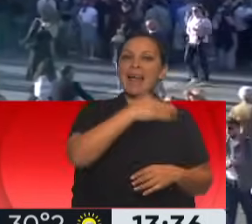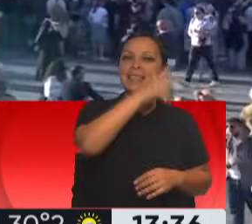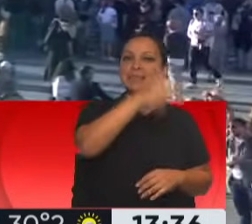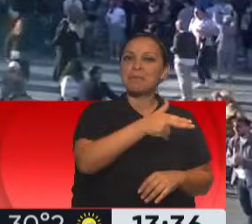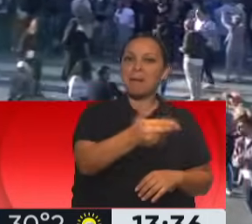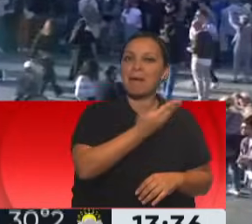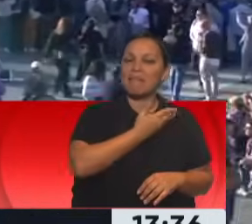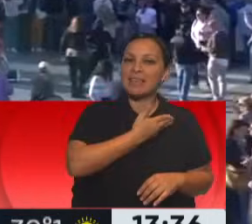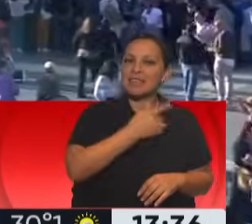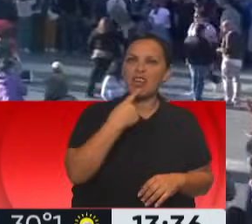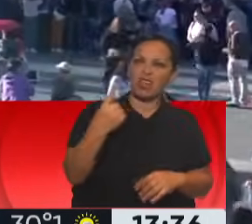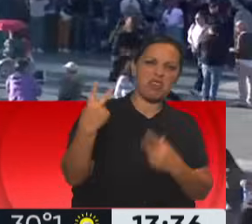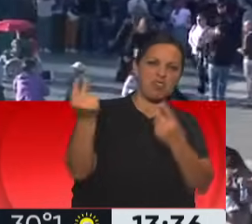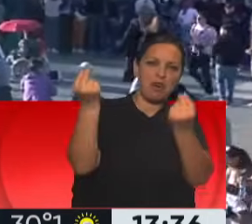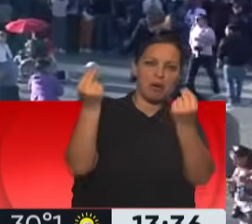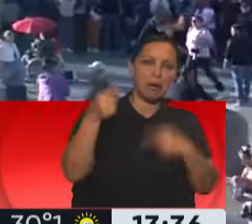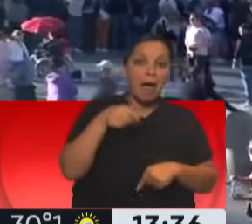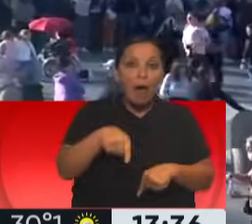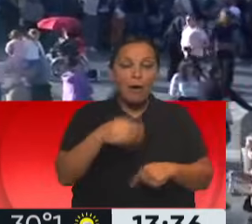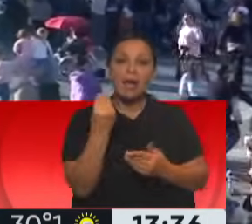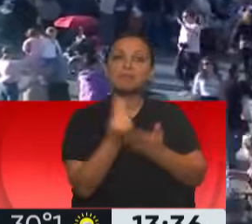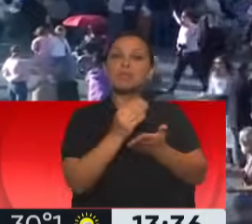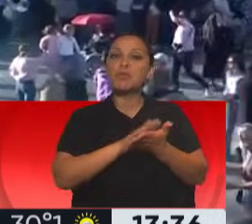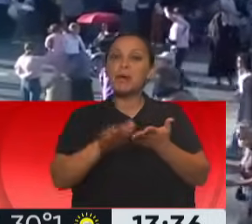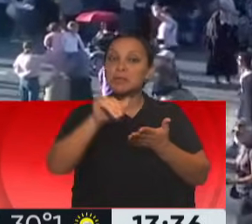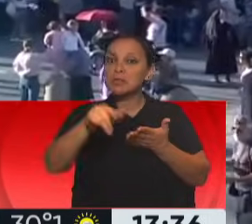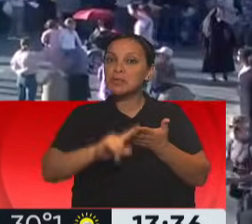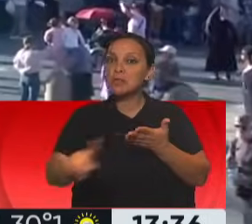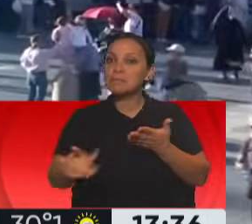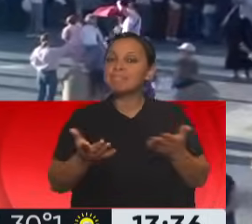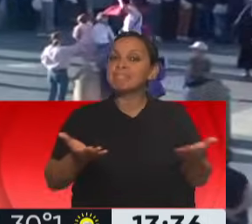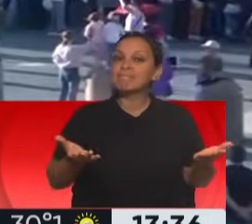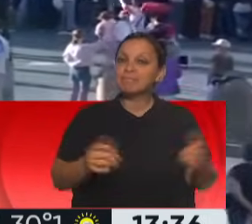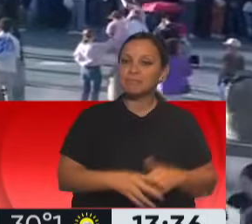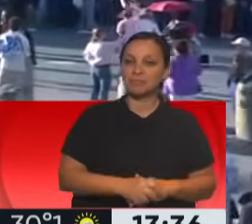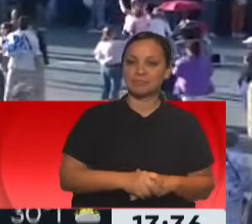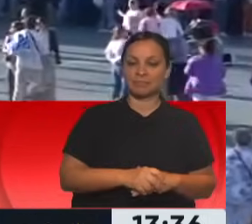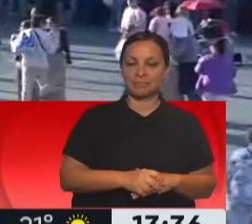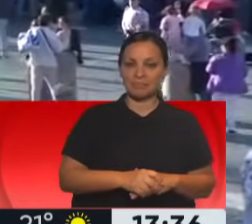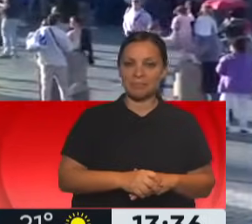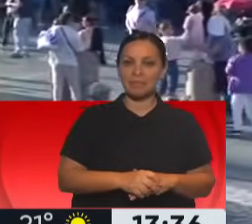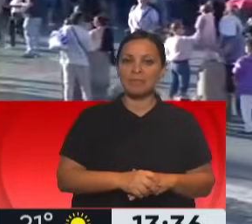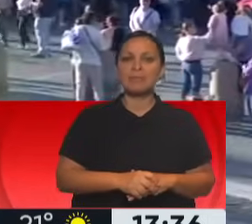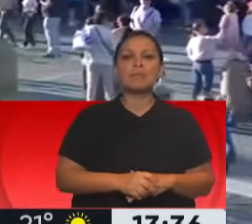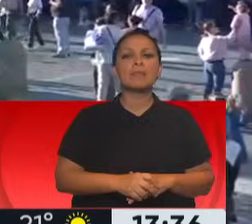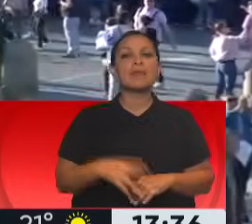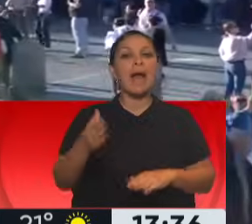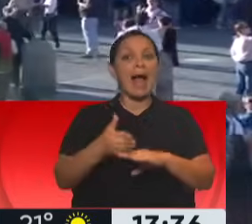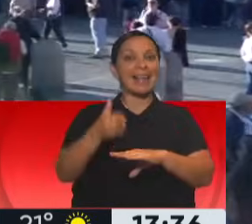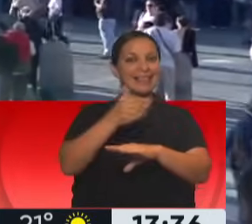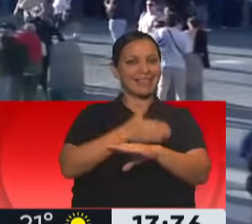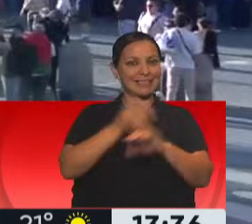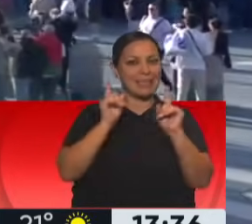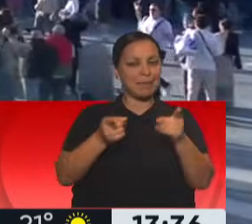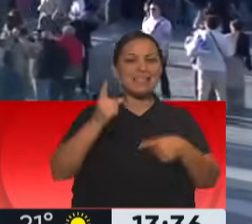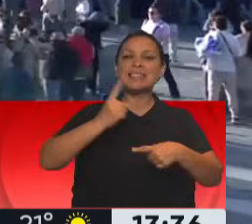minutos de haber sido elegido en el seno de la Capilla Sixtina. Bueno, según quien sea, Claro que sí. Miren, hay una ceremonia previa que se